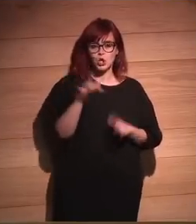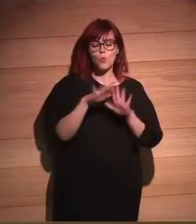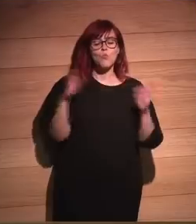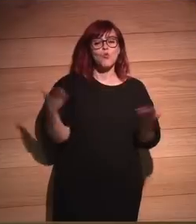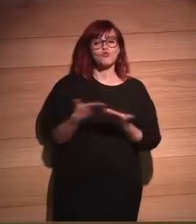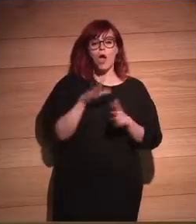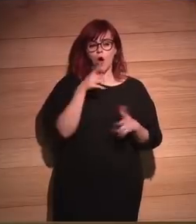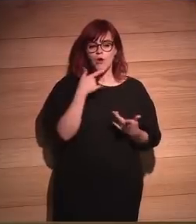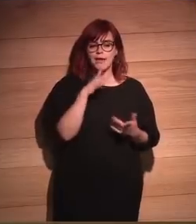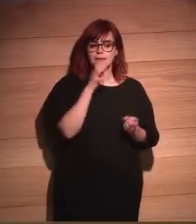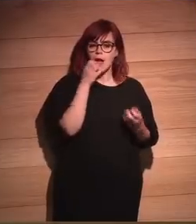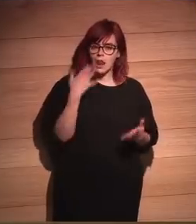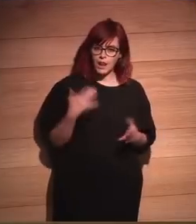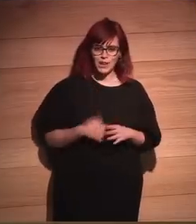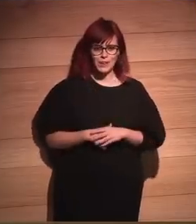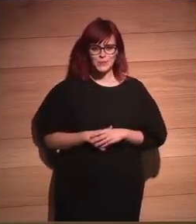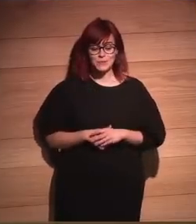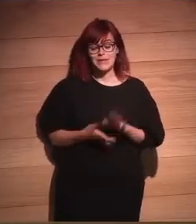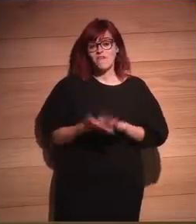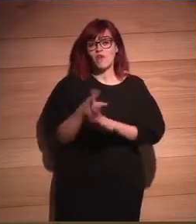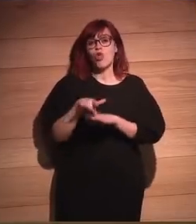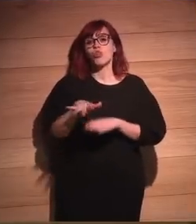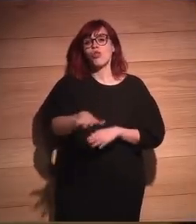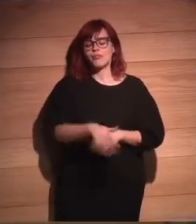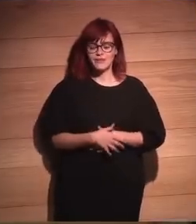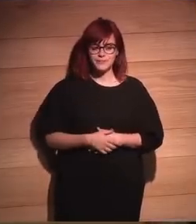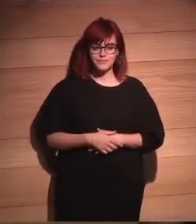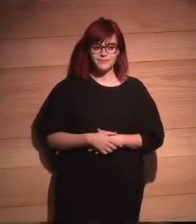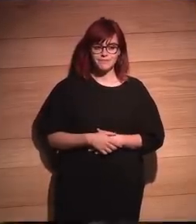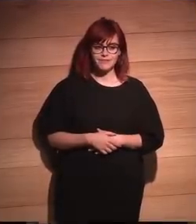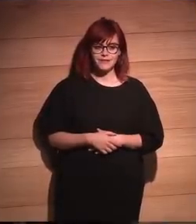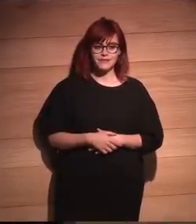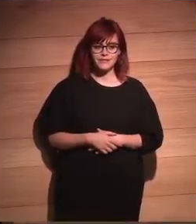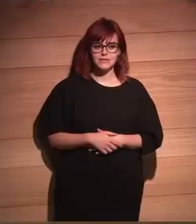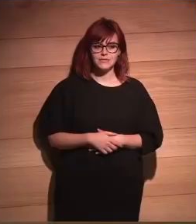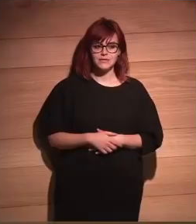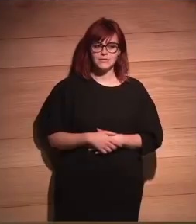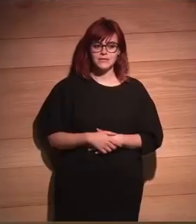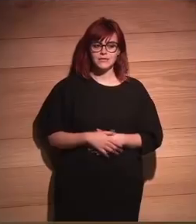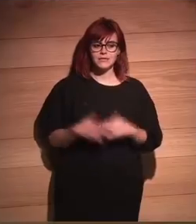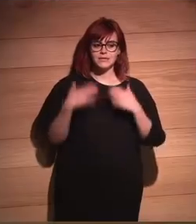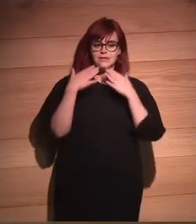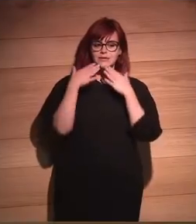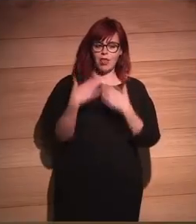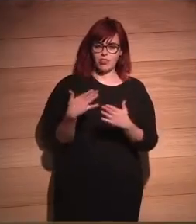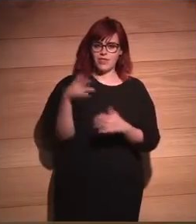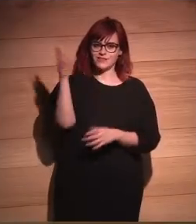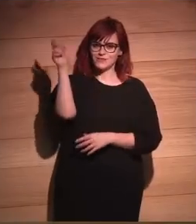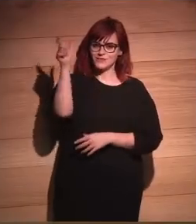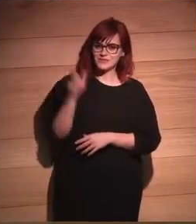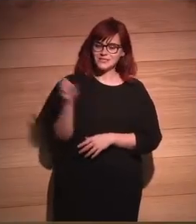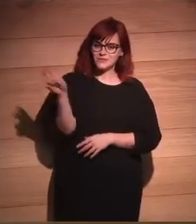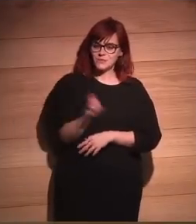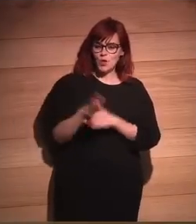en el que estamos y dónde lo llevamos. Bien, muchas gracias por su presencia aquí, desde luego